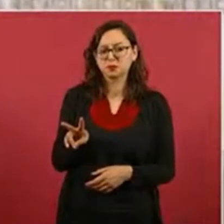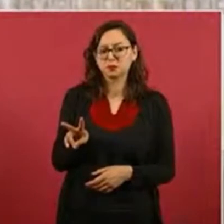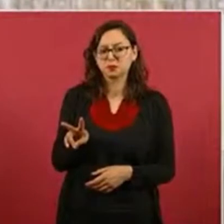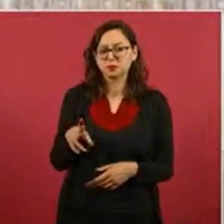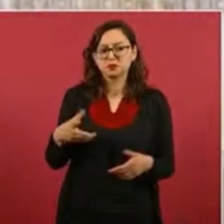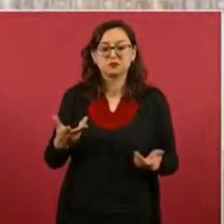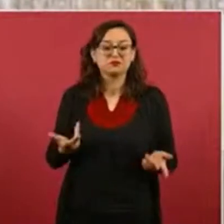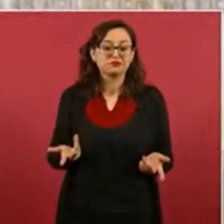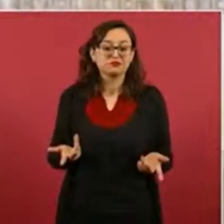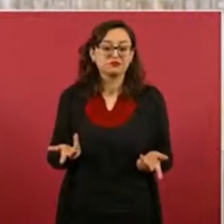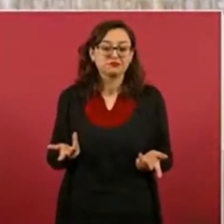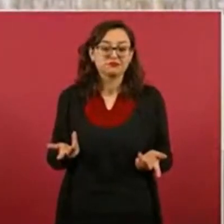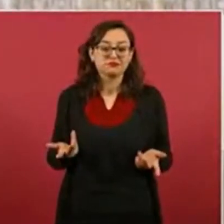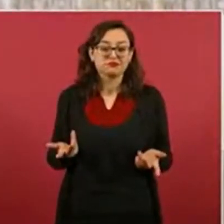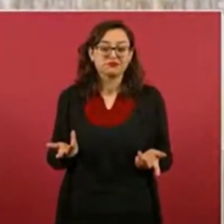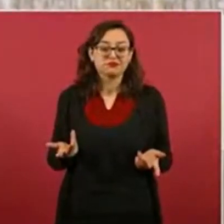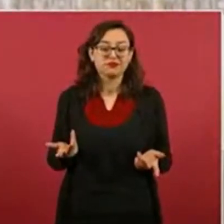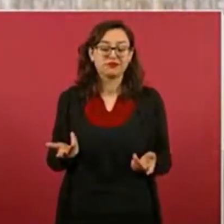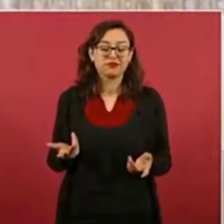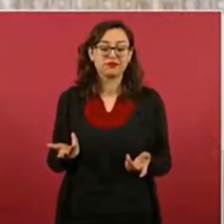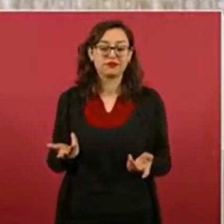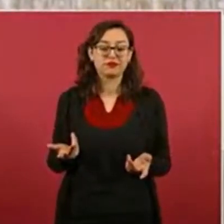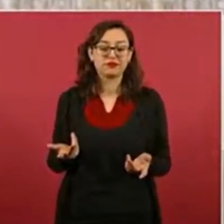porque pues todos